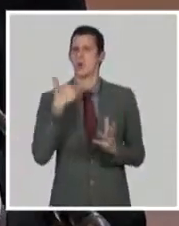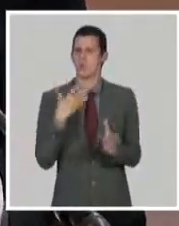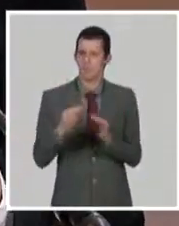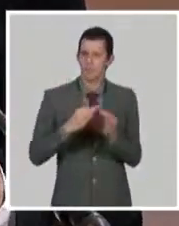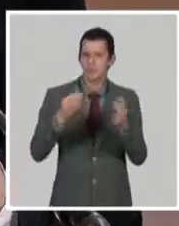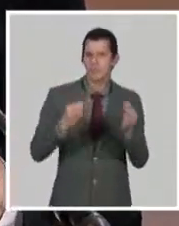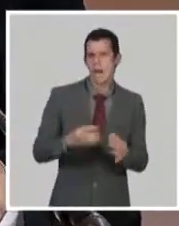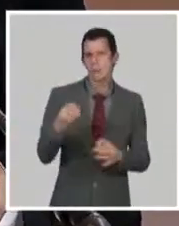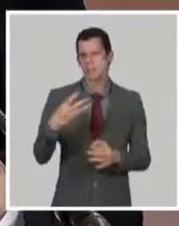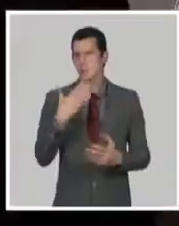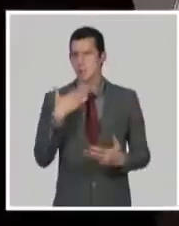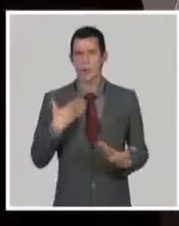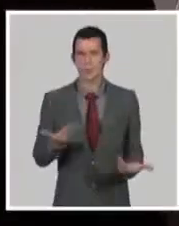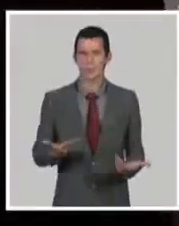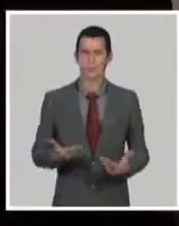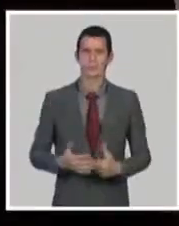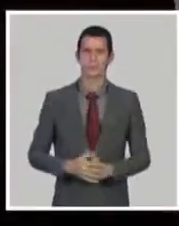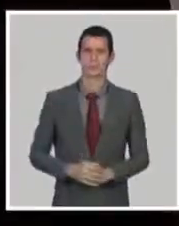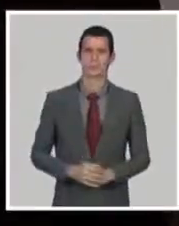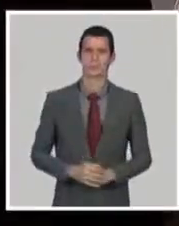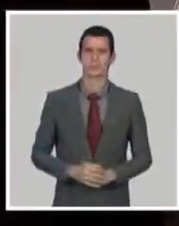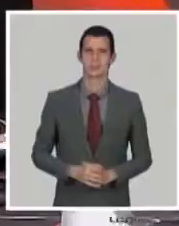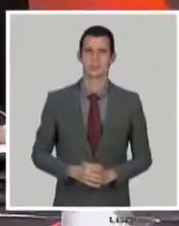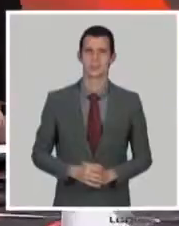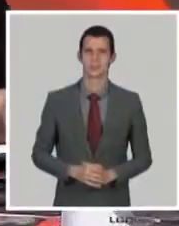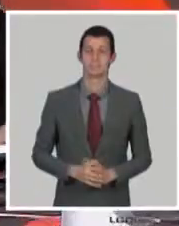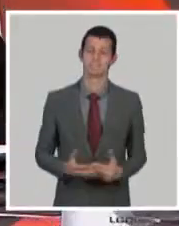las muestras que se están evaluando. De todas formas, los tiempos que